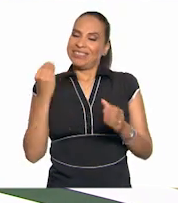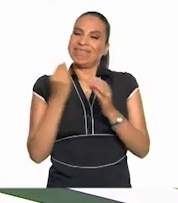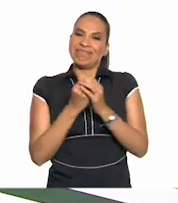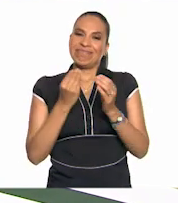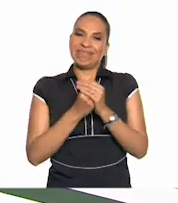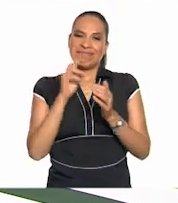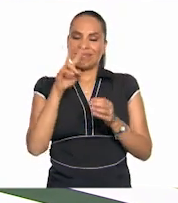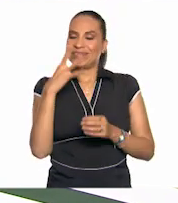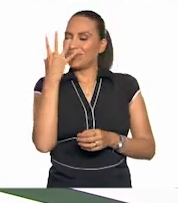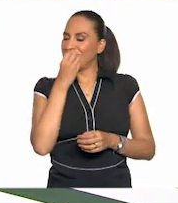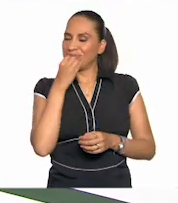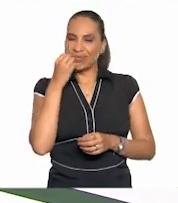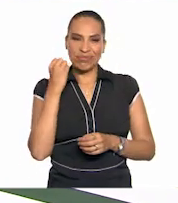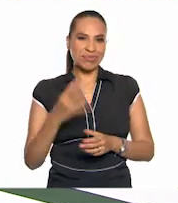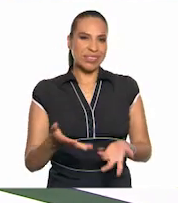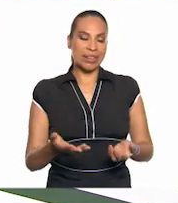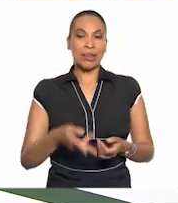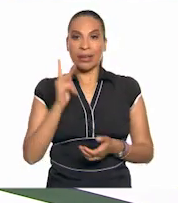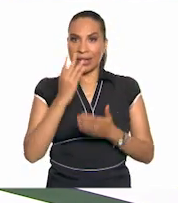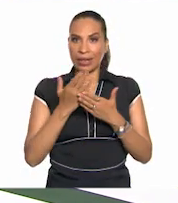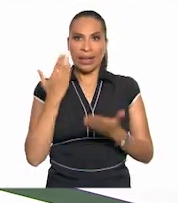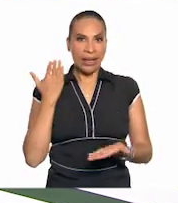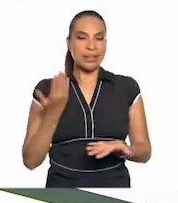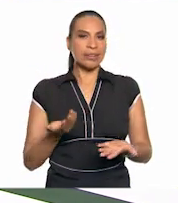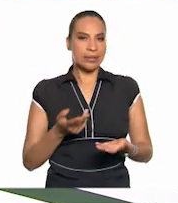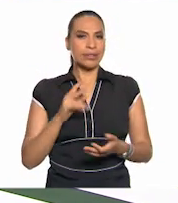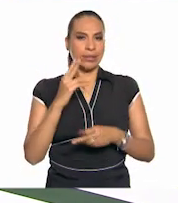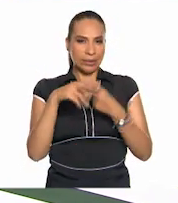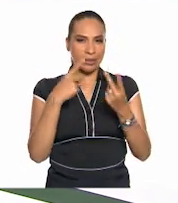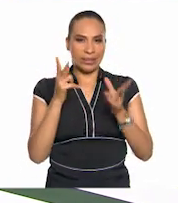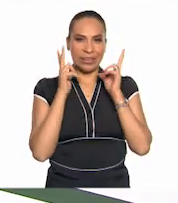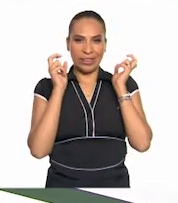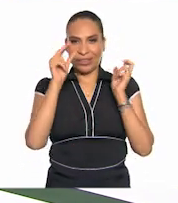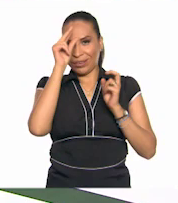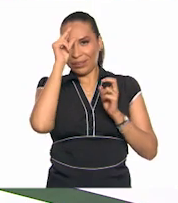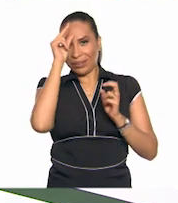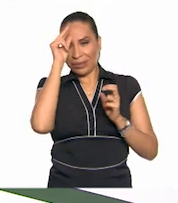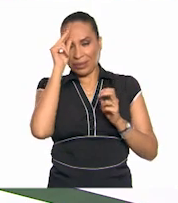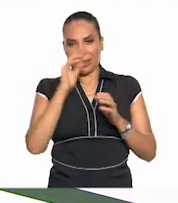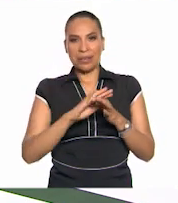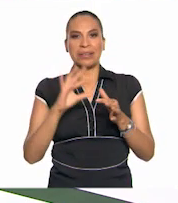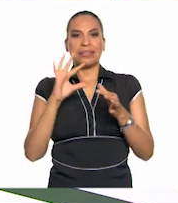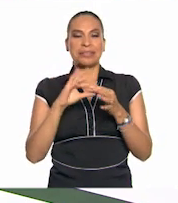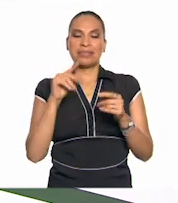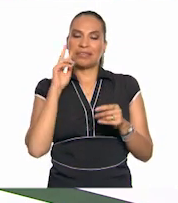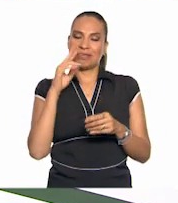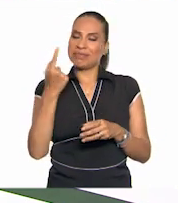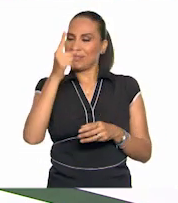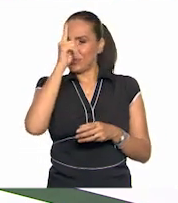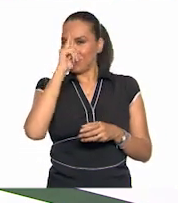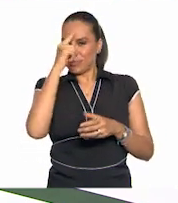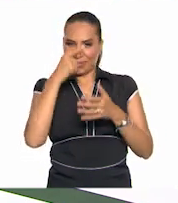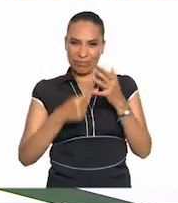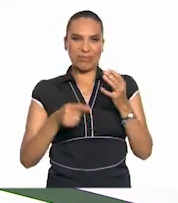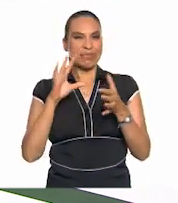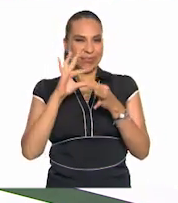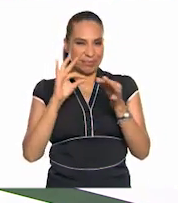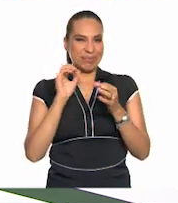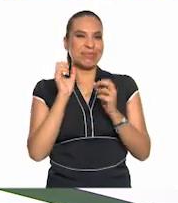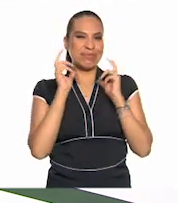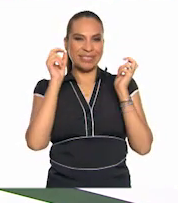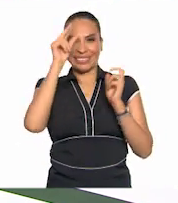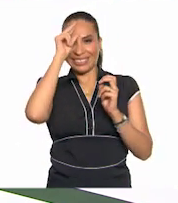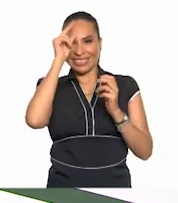clase increíble. Pero antes, vamos con Ajo Listo, que nos va a dar una gran recomendación. ¡Vamos, Ajo